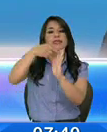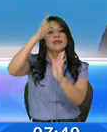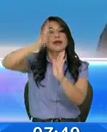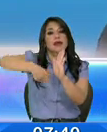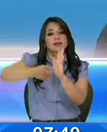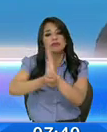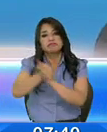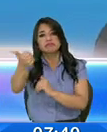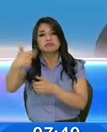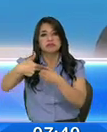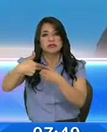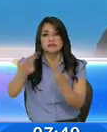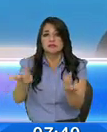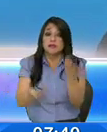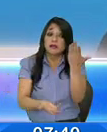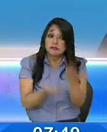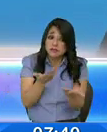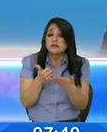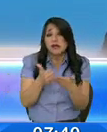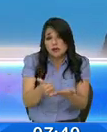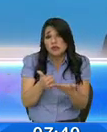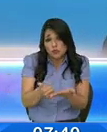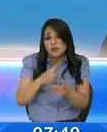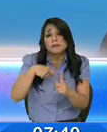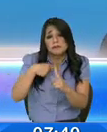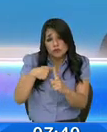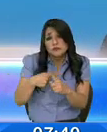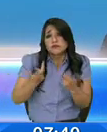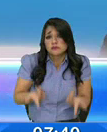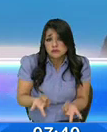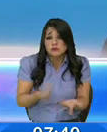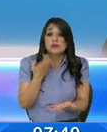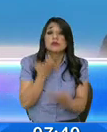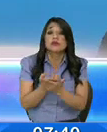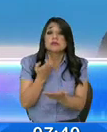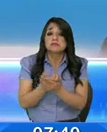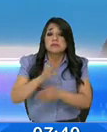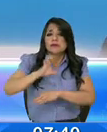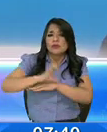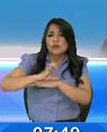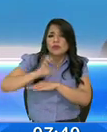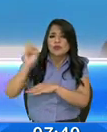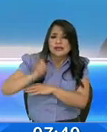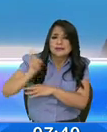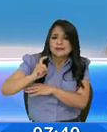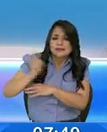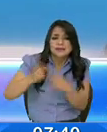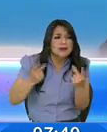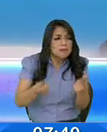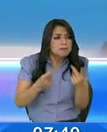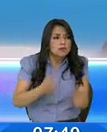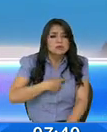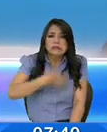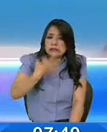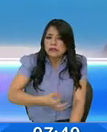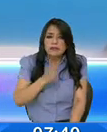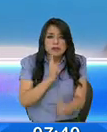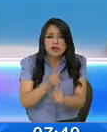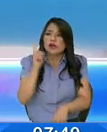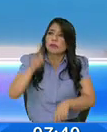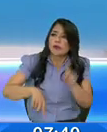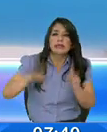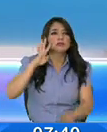que finalmente hubiera sido positivo porque la economía tiene que sincerarse no podemos seguir viviendo de